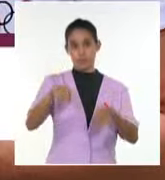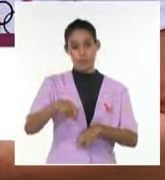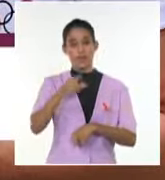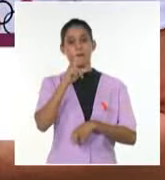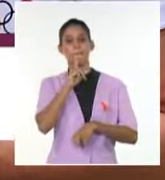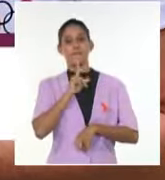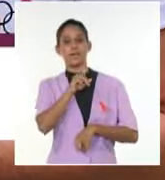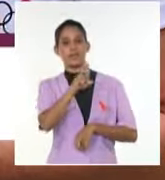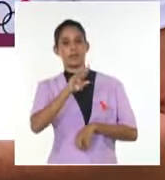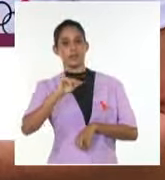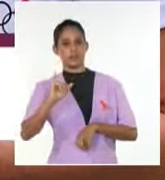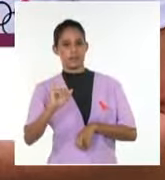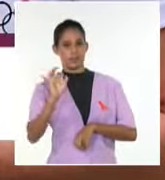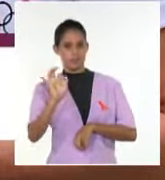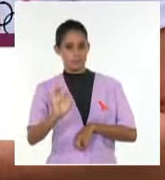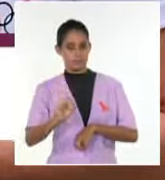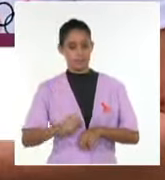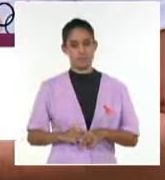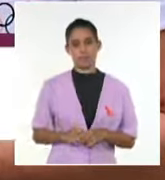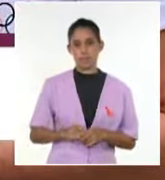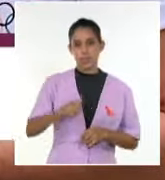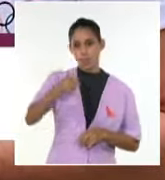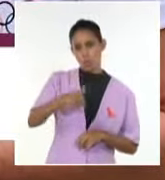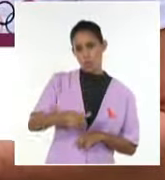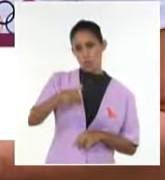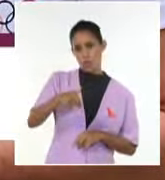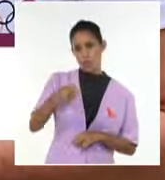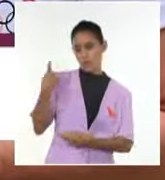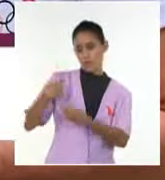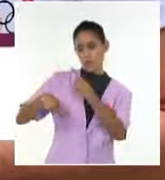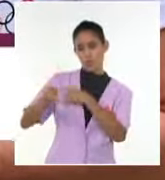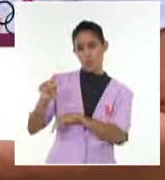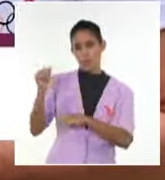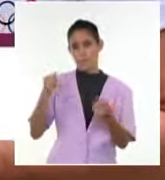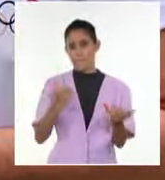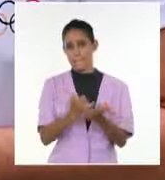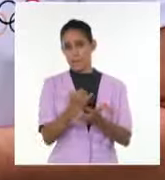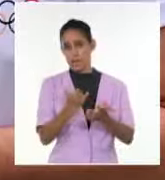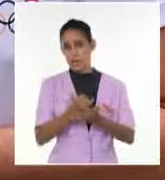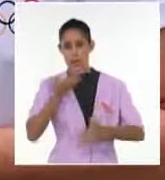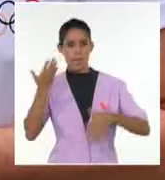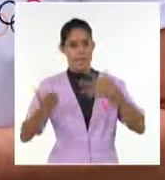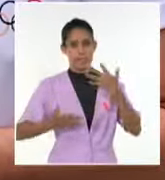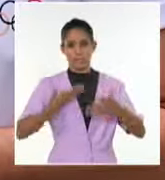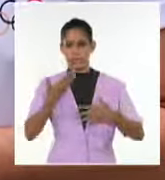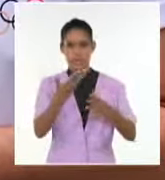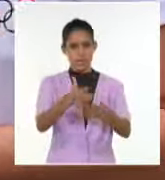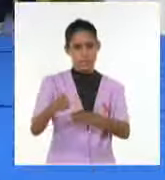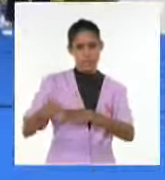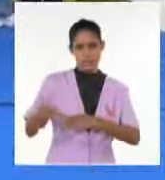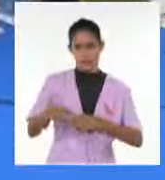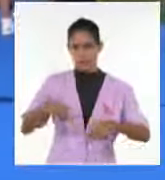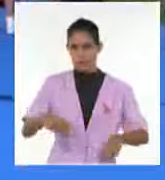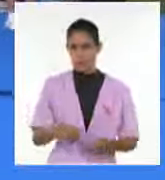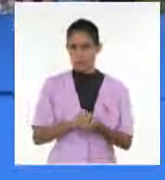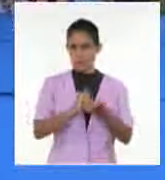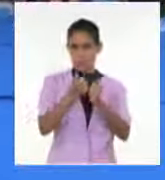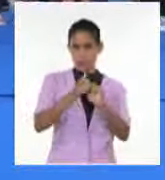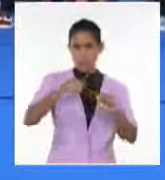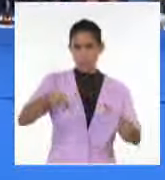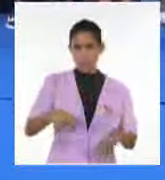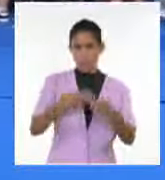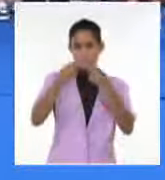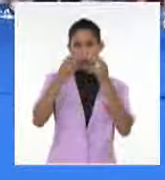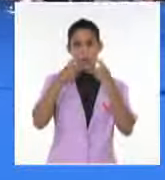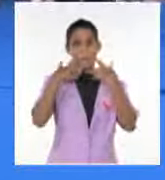26, aunque tanto este jueves como un miércoles hemos tenido actividad en diferentes deportes. Significativo en cuanto a los Juegos,